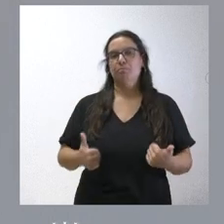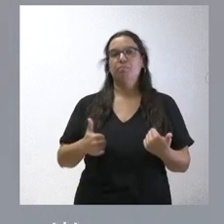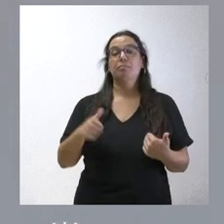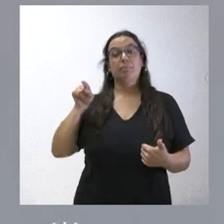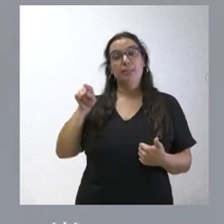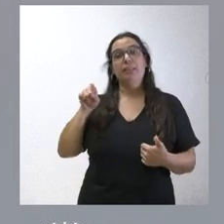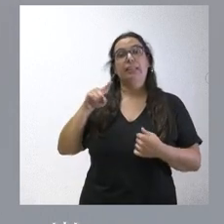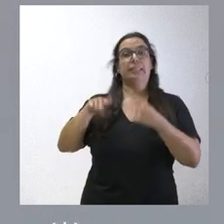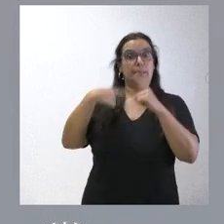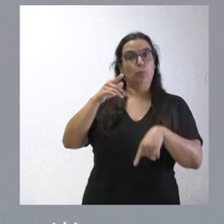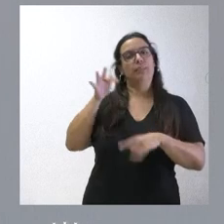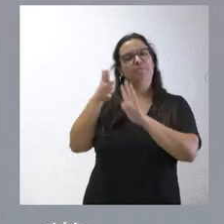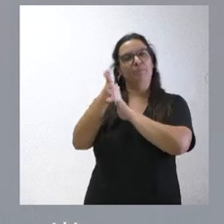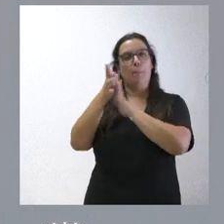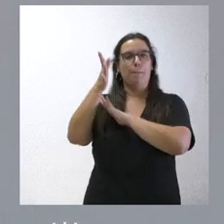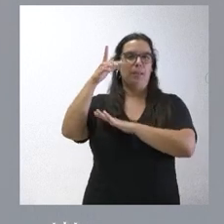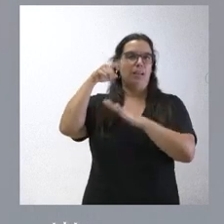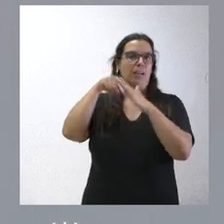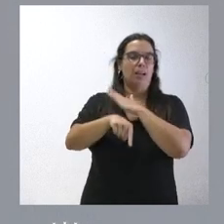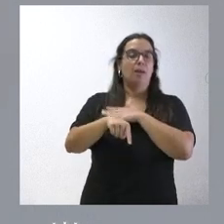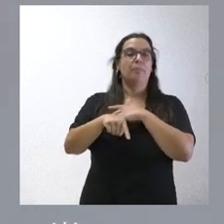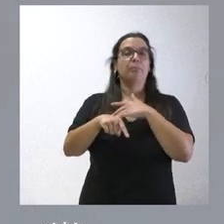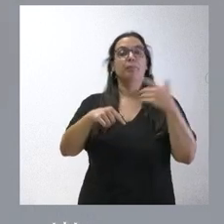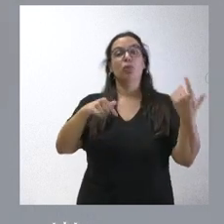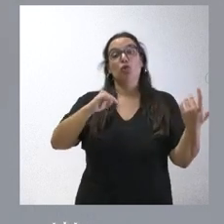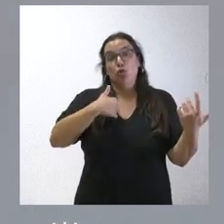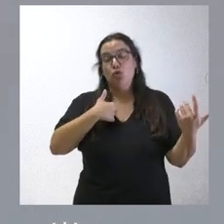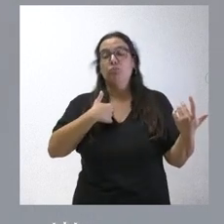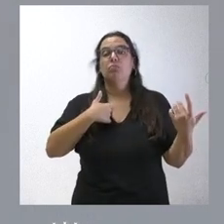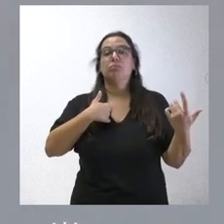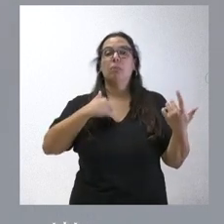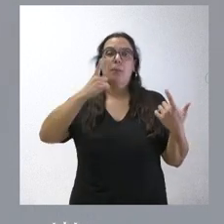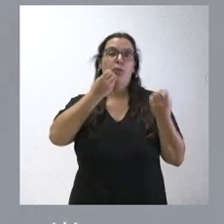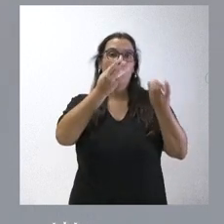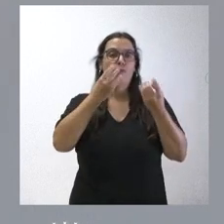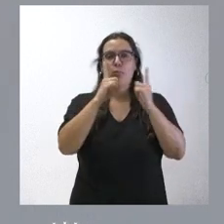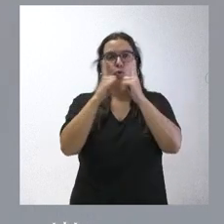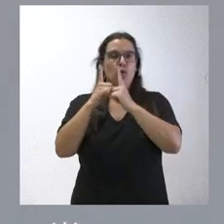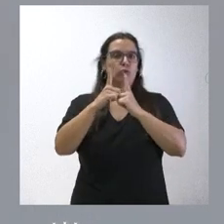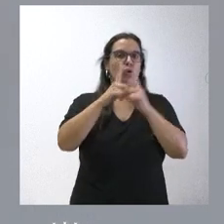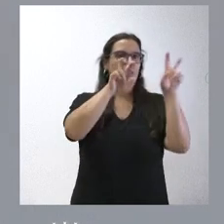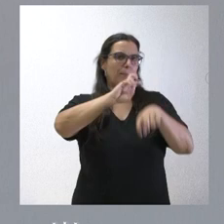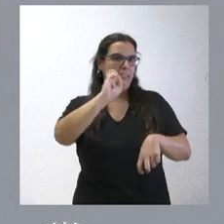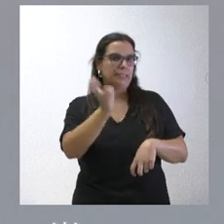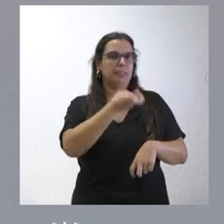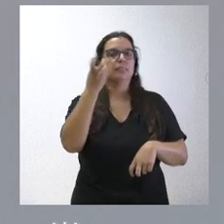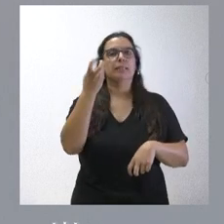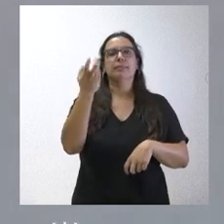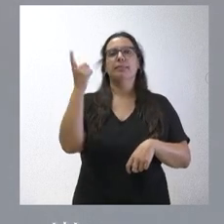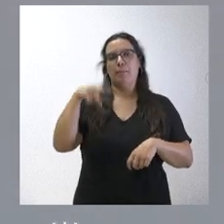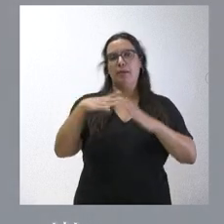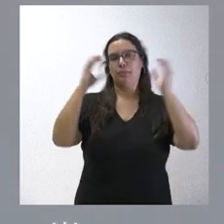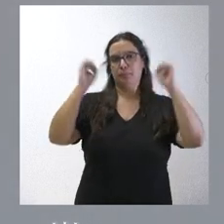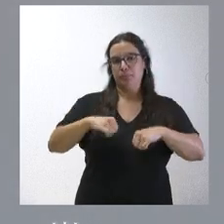ya la que lo explique y si me permiten Pues yo informaré siquiera brevemente del resto de los asuntos que han sido objeto de acuerdo